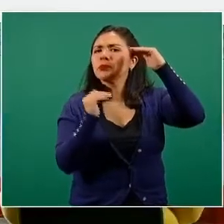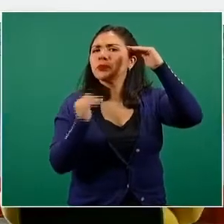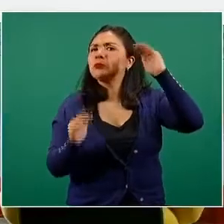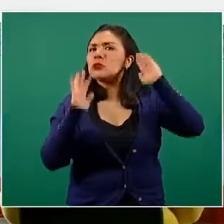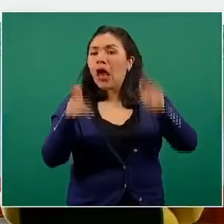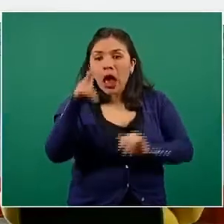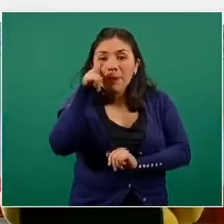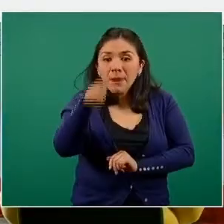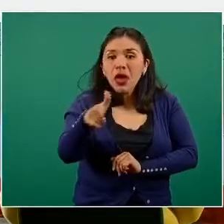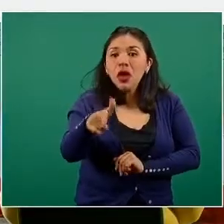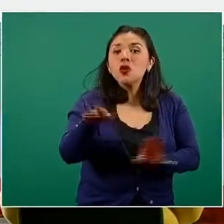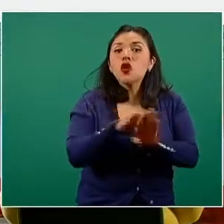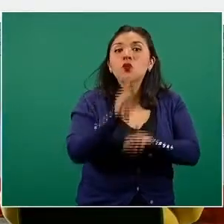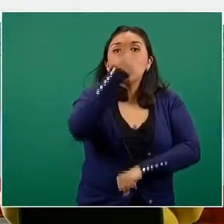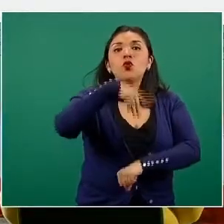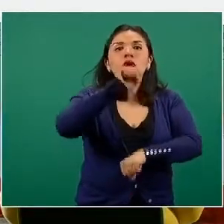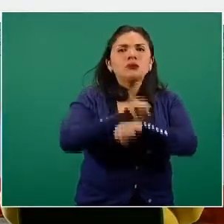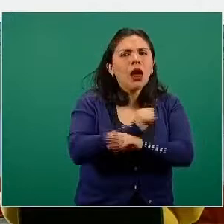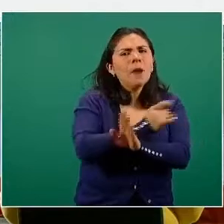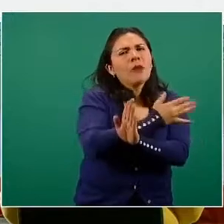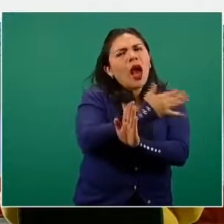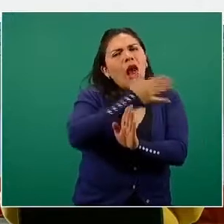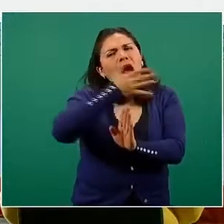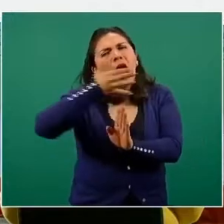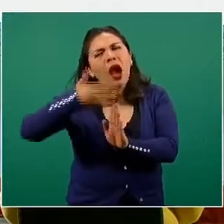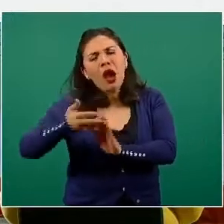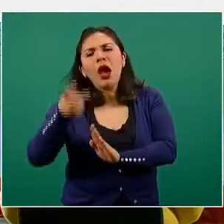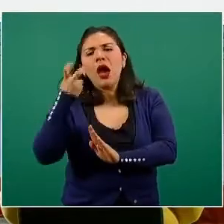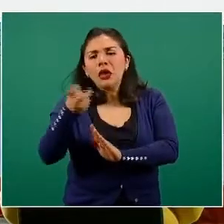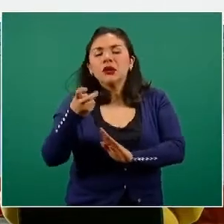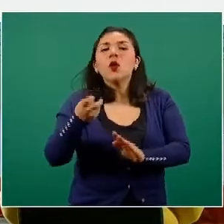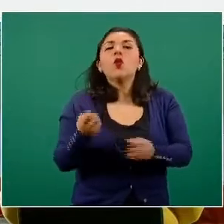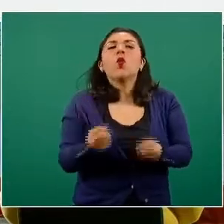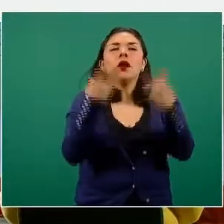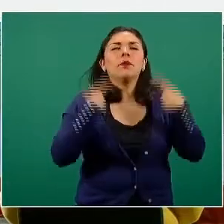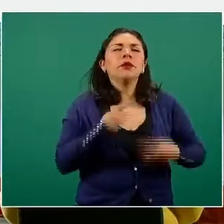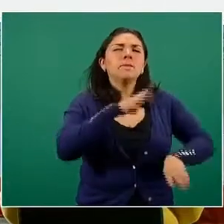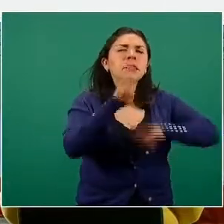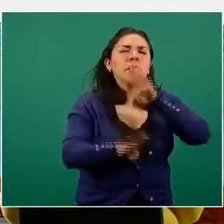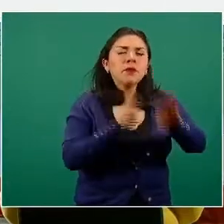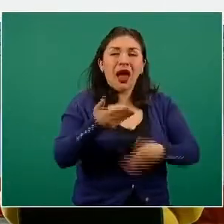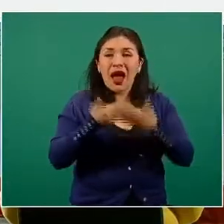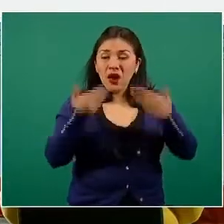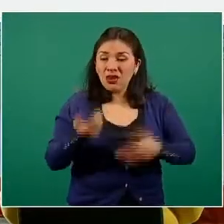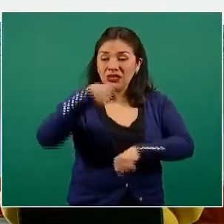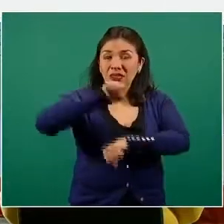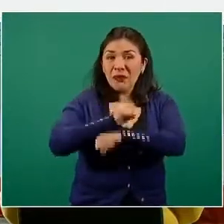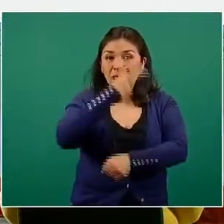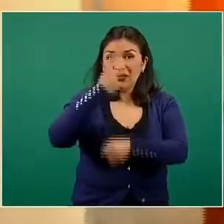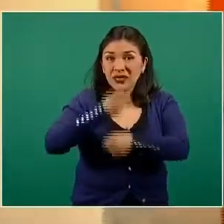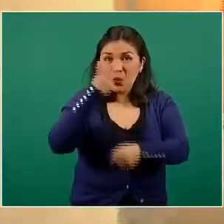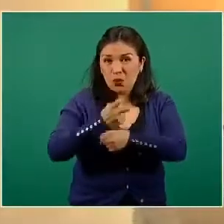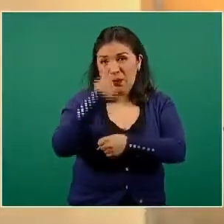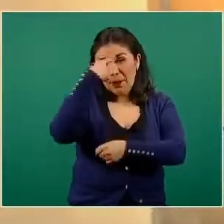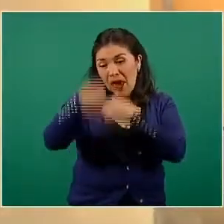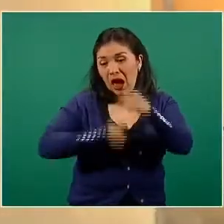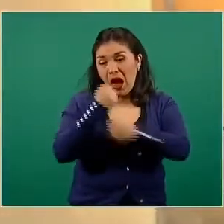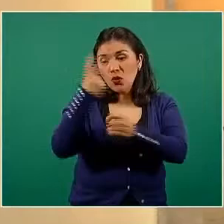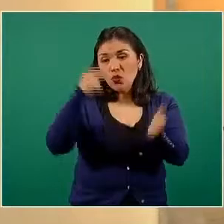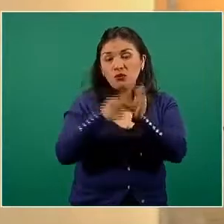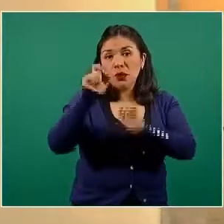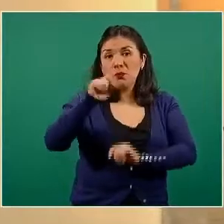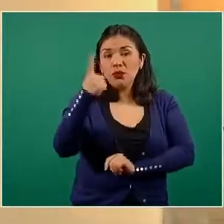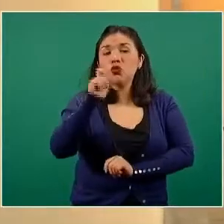largo de las semanas. La letalidad estimada en la semana 2 epidemiológica del año 2021